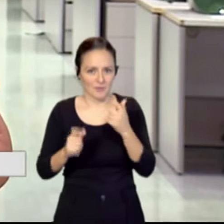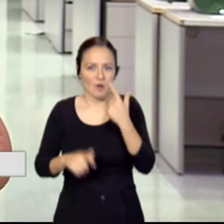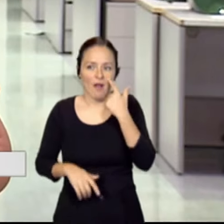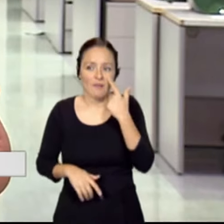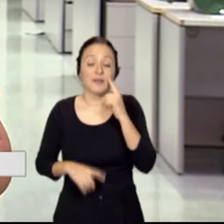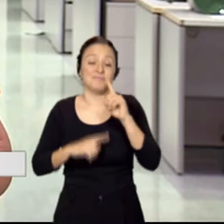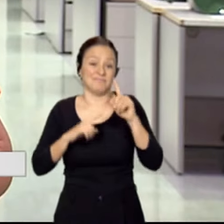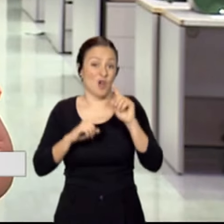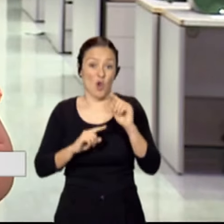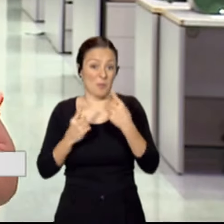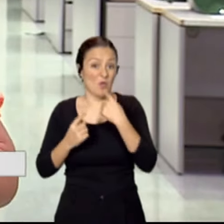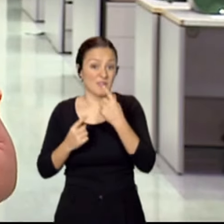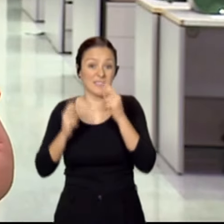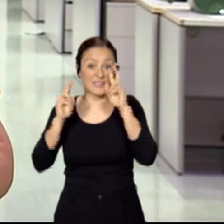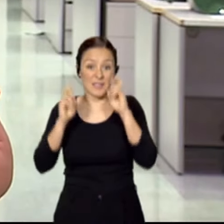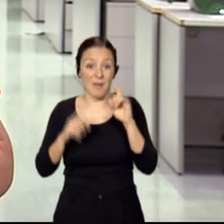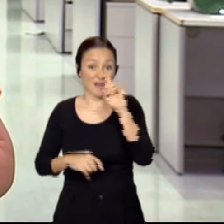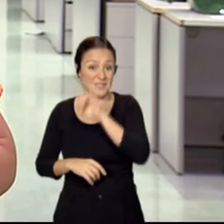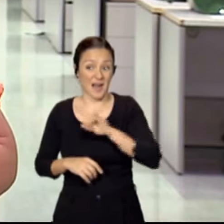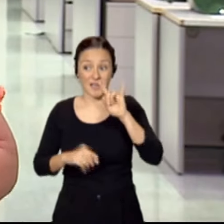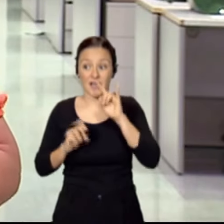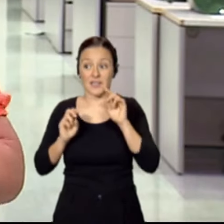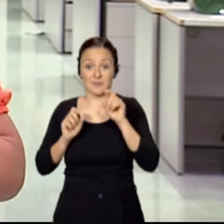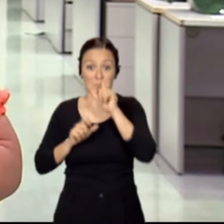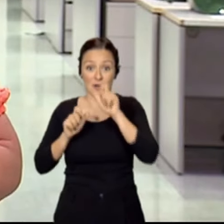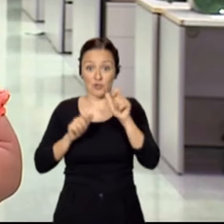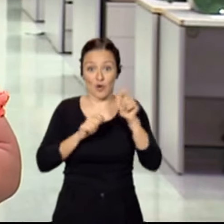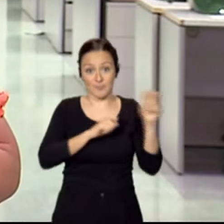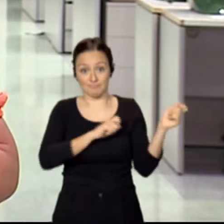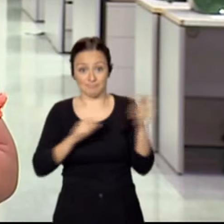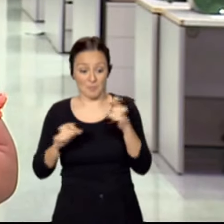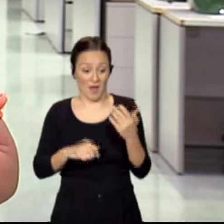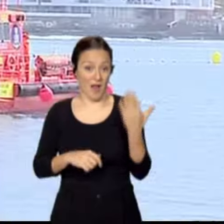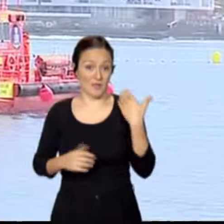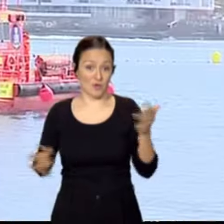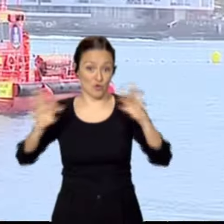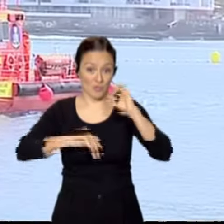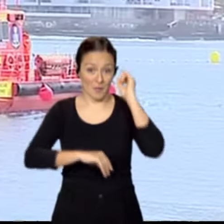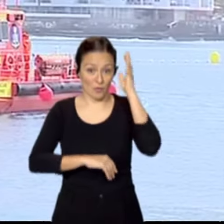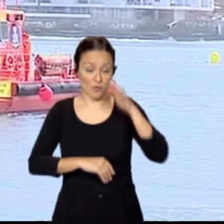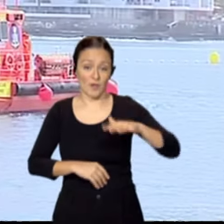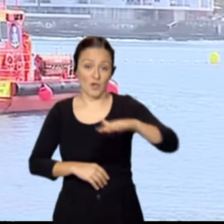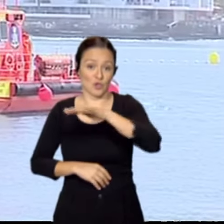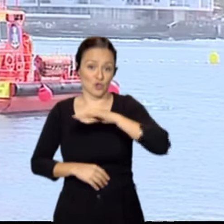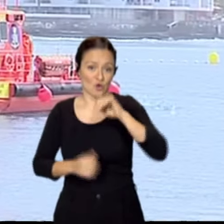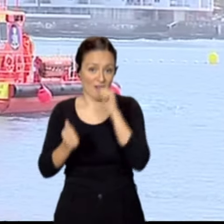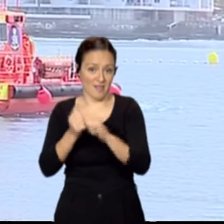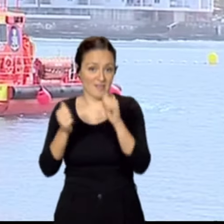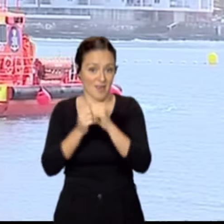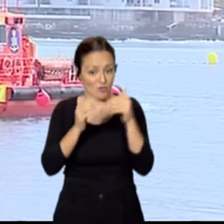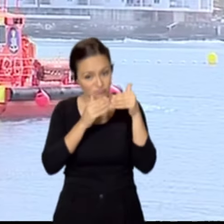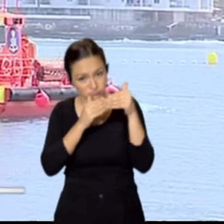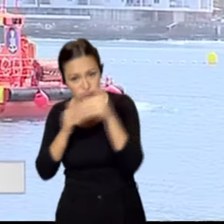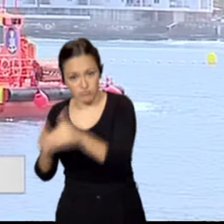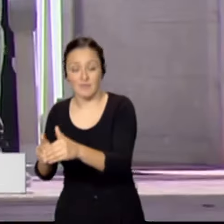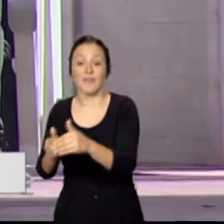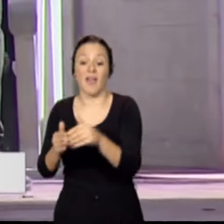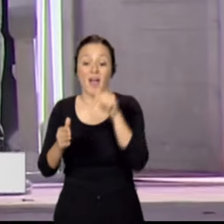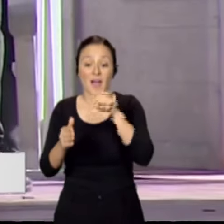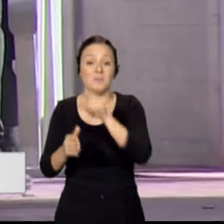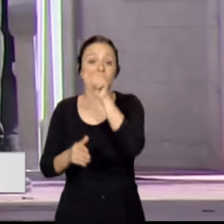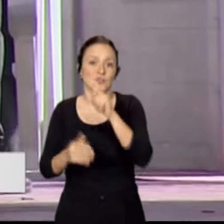nuevas llegadas a Canarias la última esta madrugada al muelle de la restinga en el sur del hierro en la embarcación viajaban